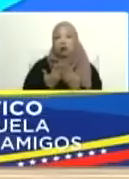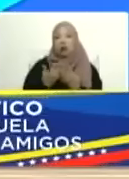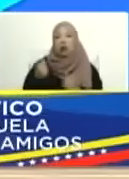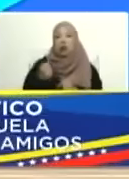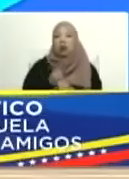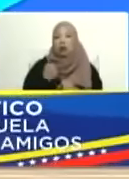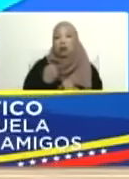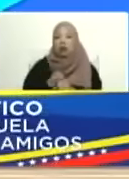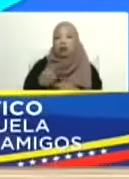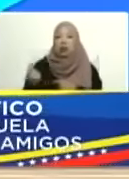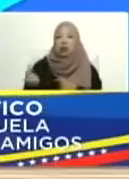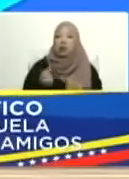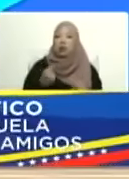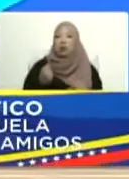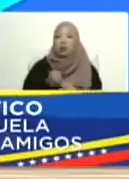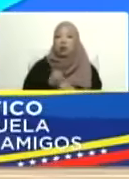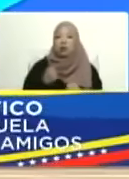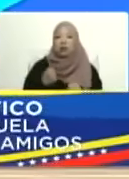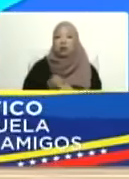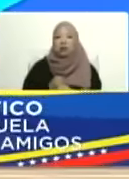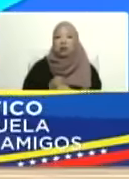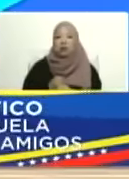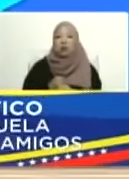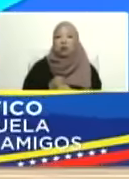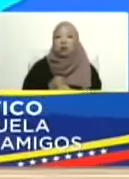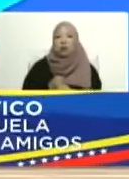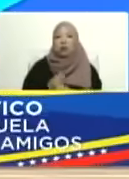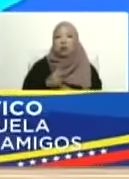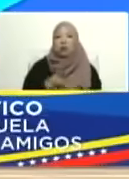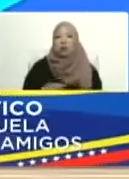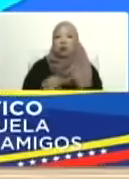traducido, estamos traduciendo, de Lisa